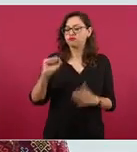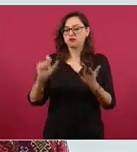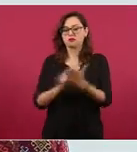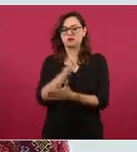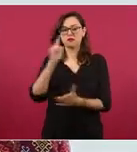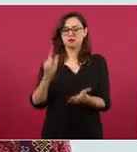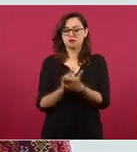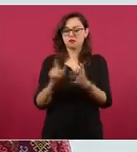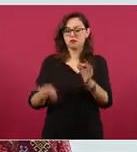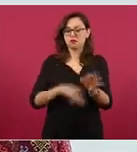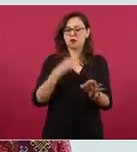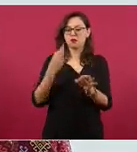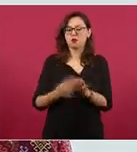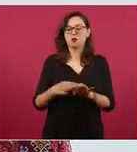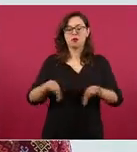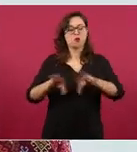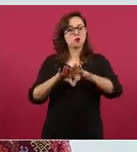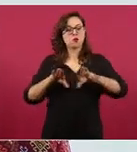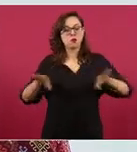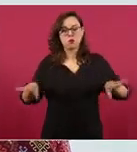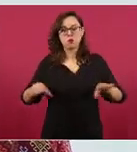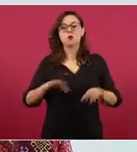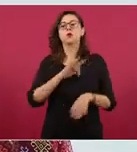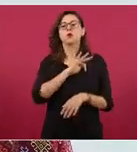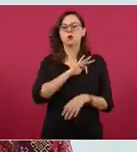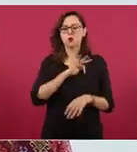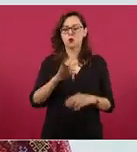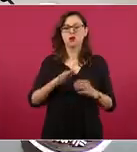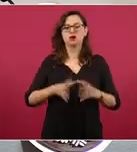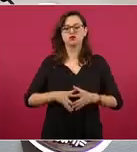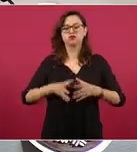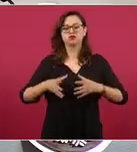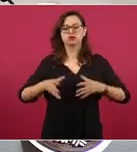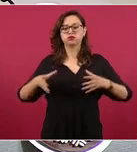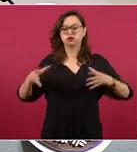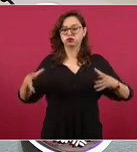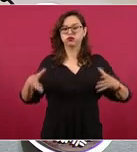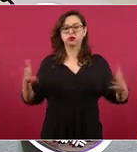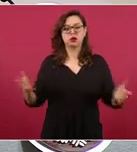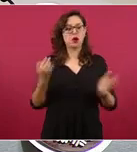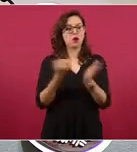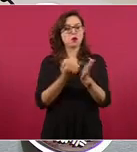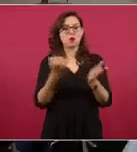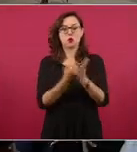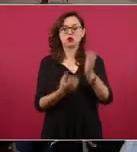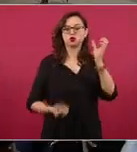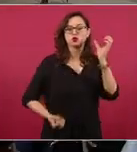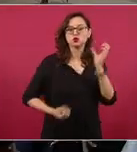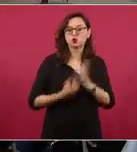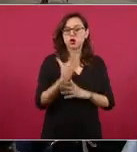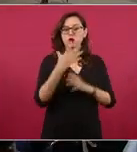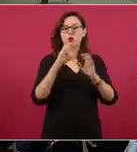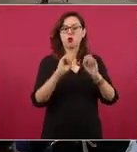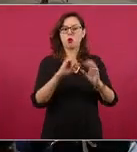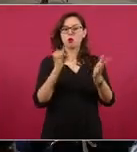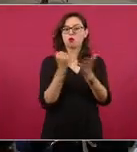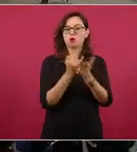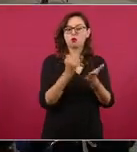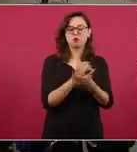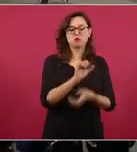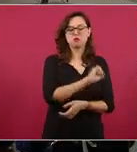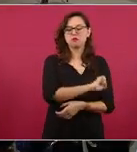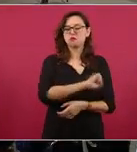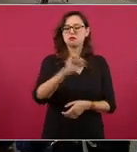parejo, nos puede llevar a un crecimiento sostenido sin necesidad de aumentar impuestos. Eso es